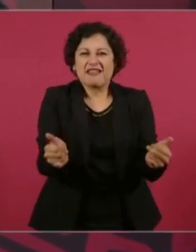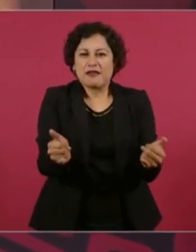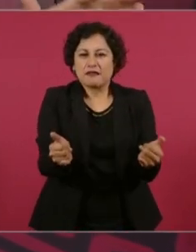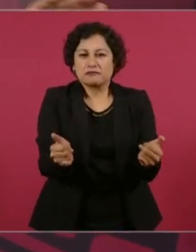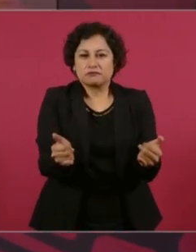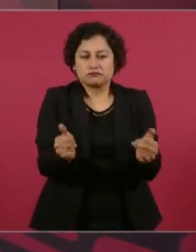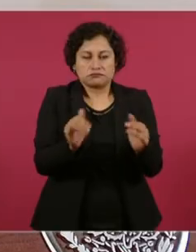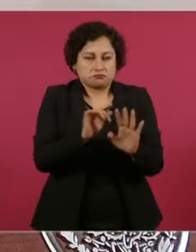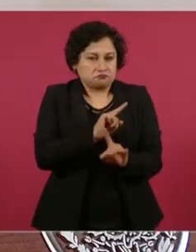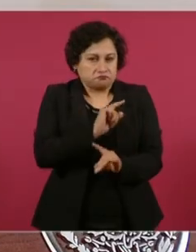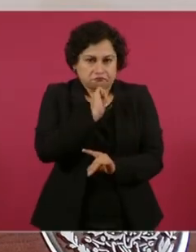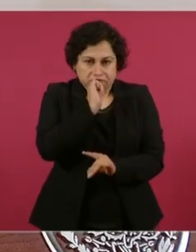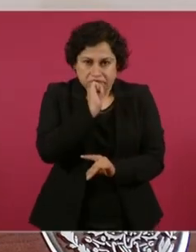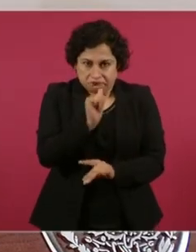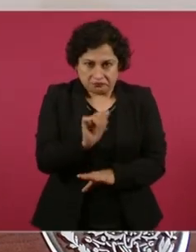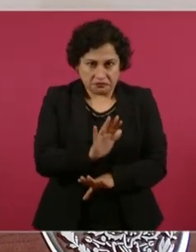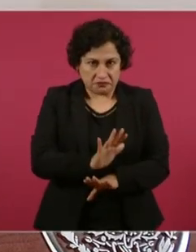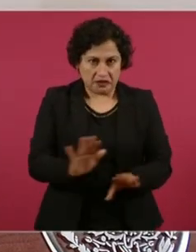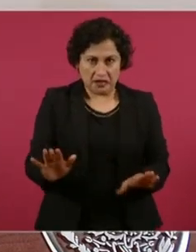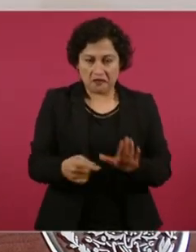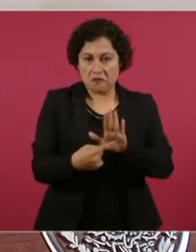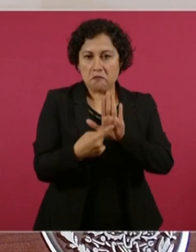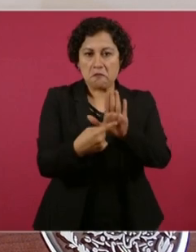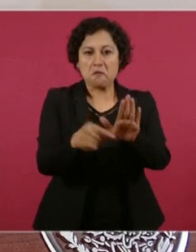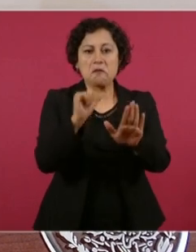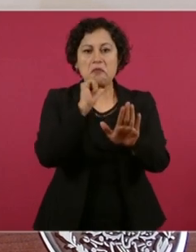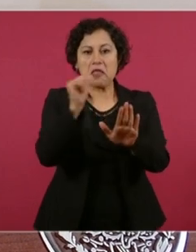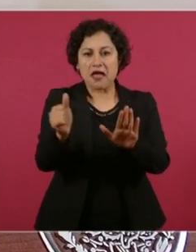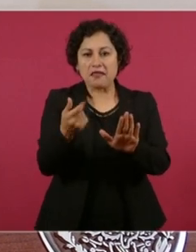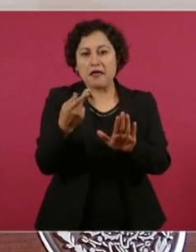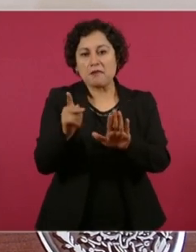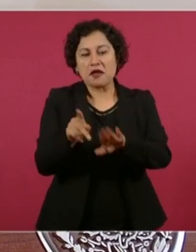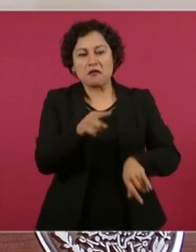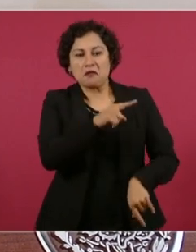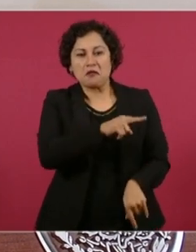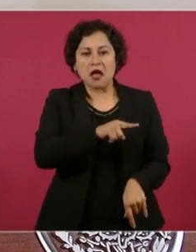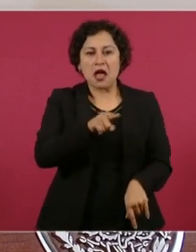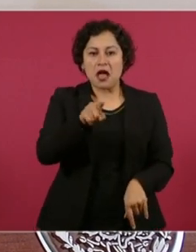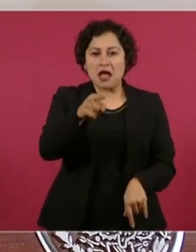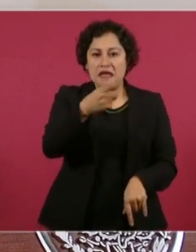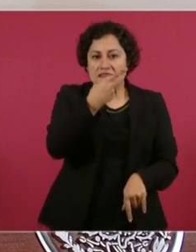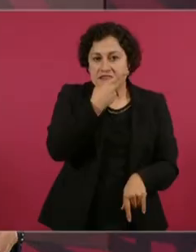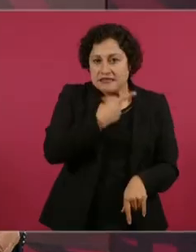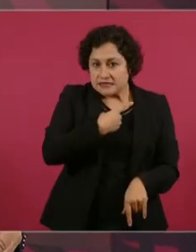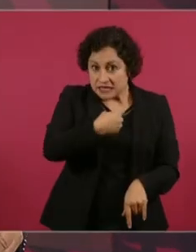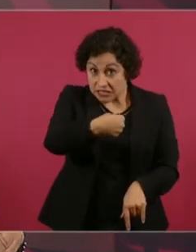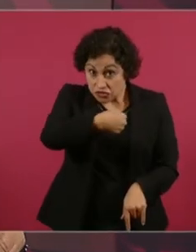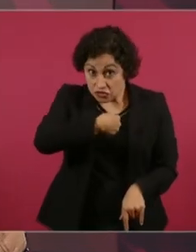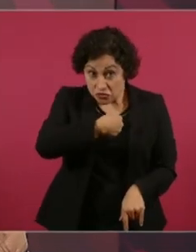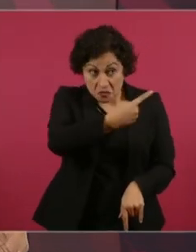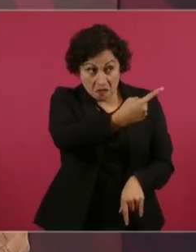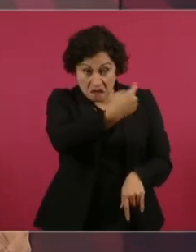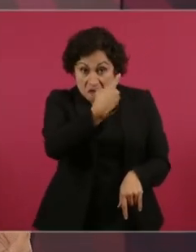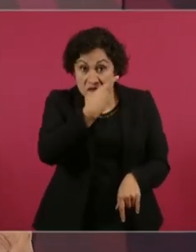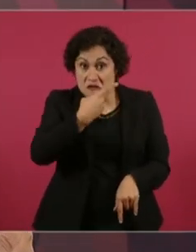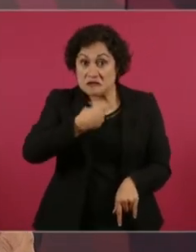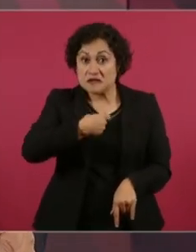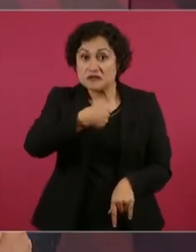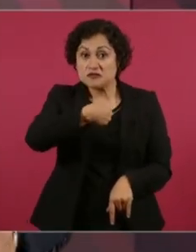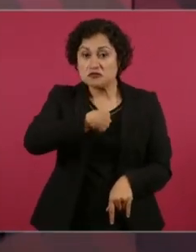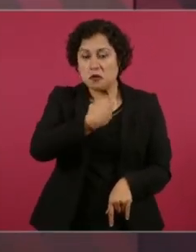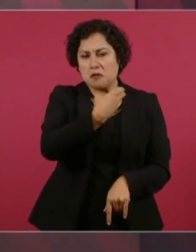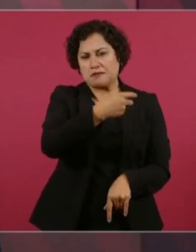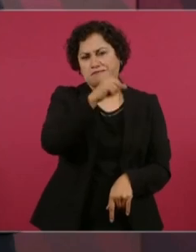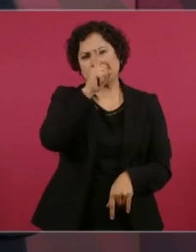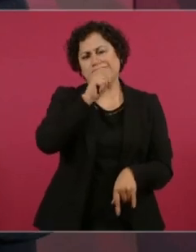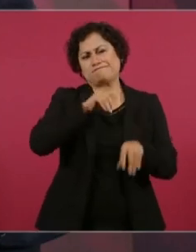sin pruebas de nada, me señalan. O sea, es una vil calumnia. Y